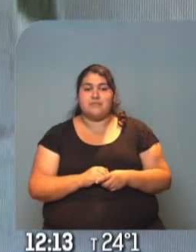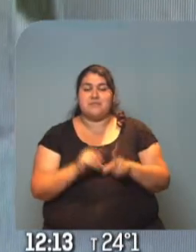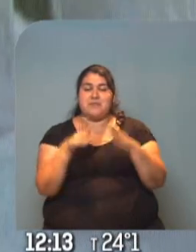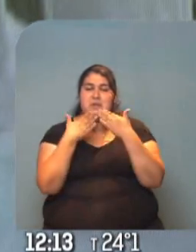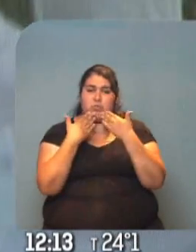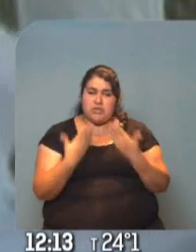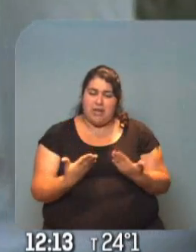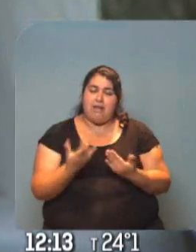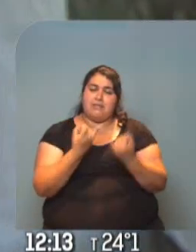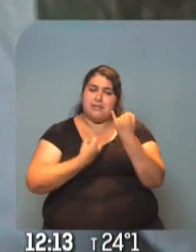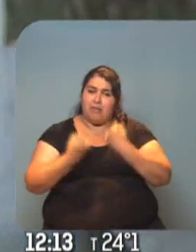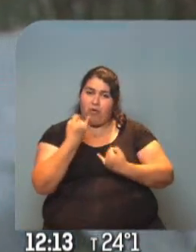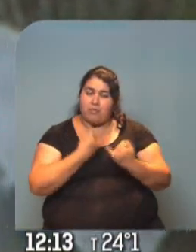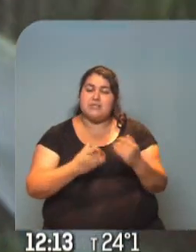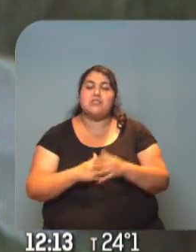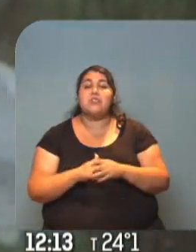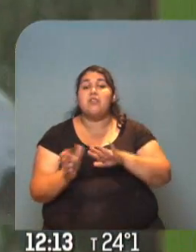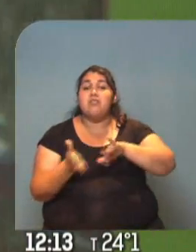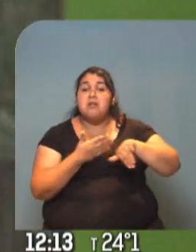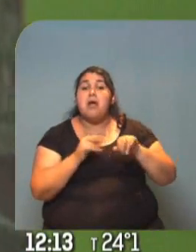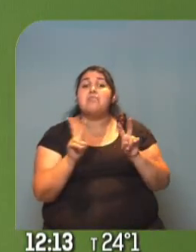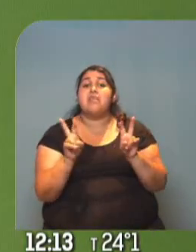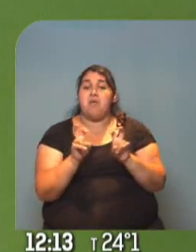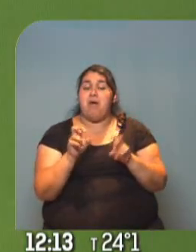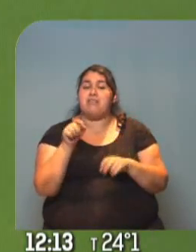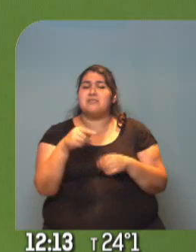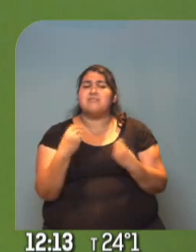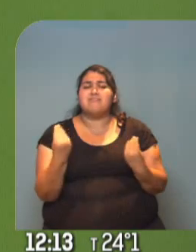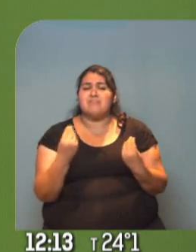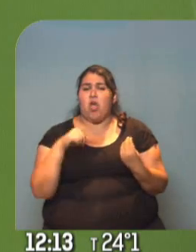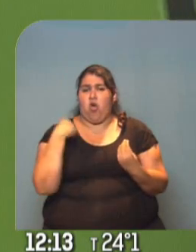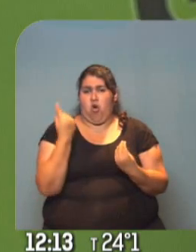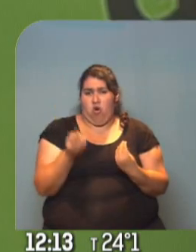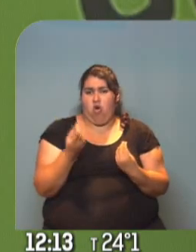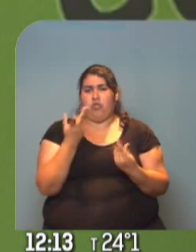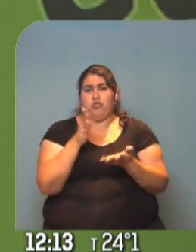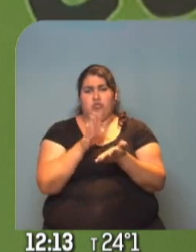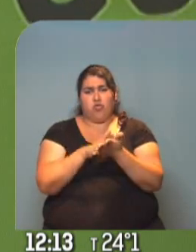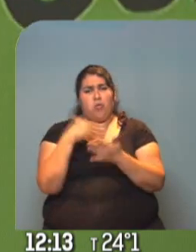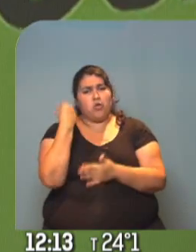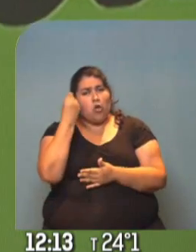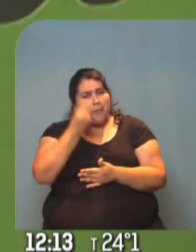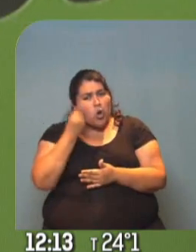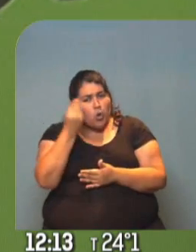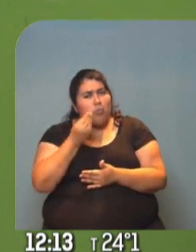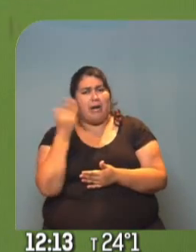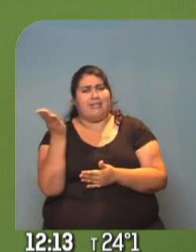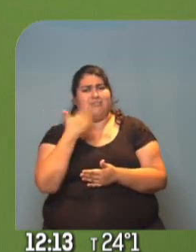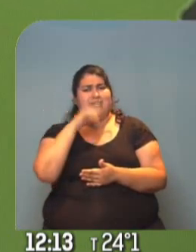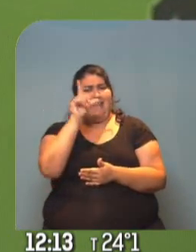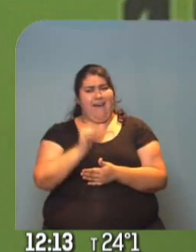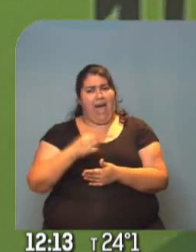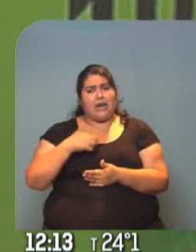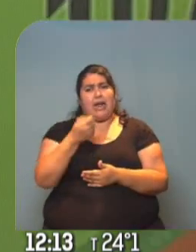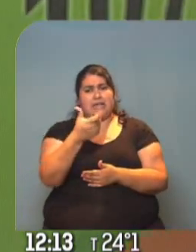Bueno, muchas gracias, Laura, por la información. Ahora vamos a cambiar de tema y vamos a hablar de otro de los que en agenda están preocupando a toda la Argentina, porque ya